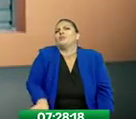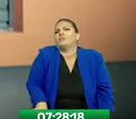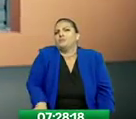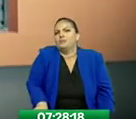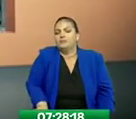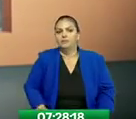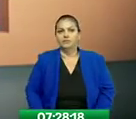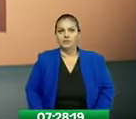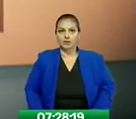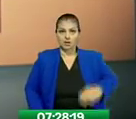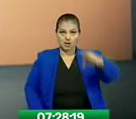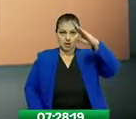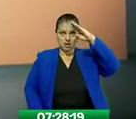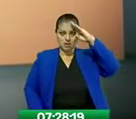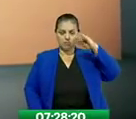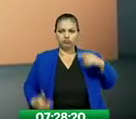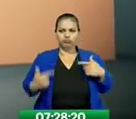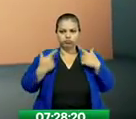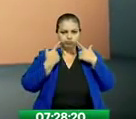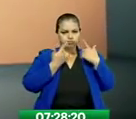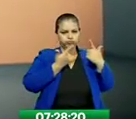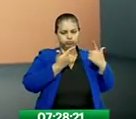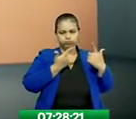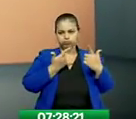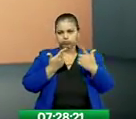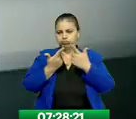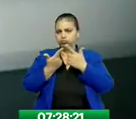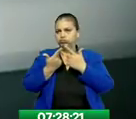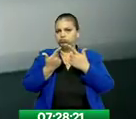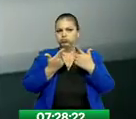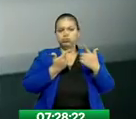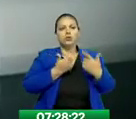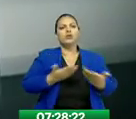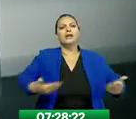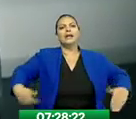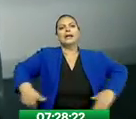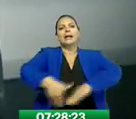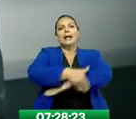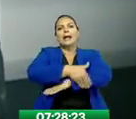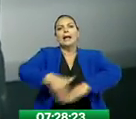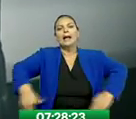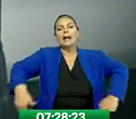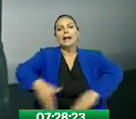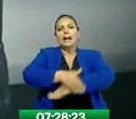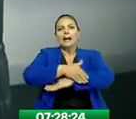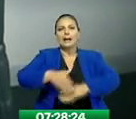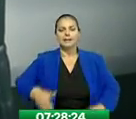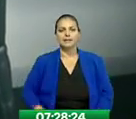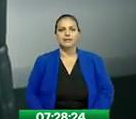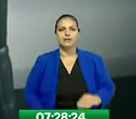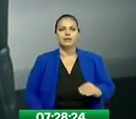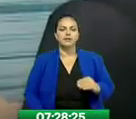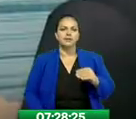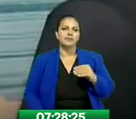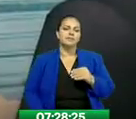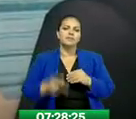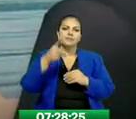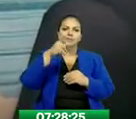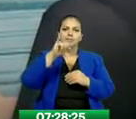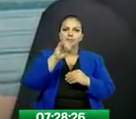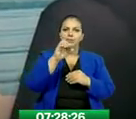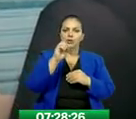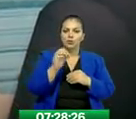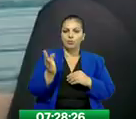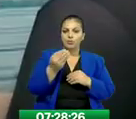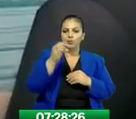habituales alrededor del edificio de Pío Montúfar, entre Sucre y 10 de agosto, fue interceptado por dos sujetos que lo